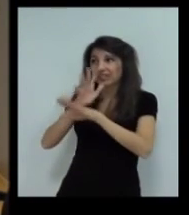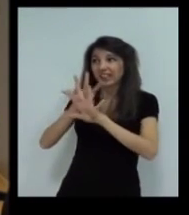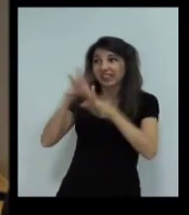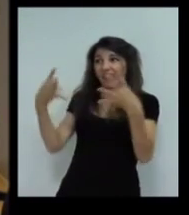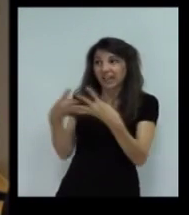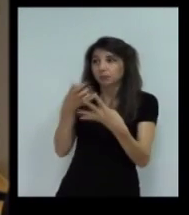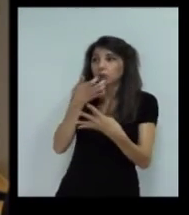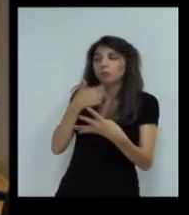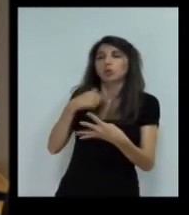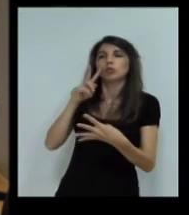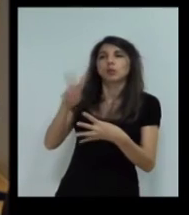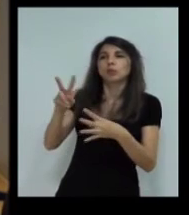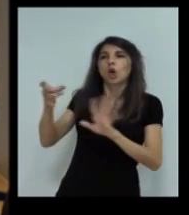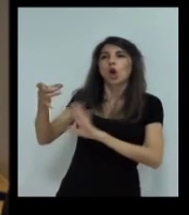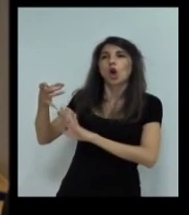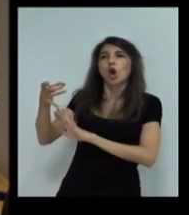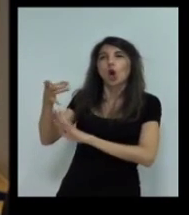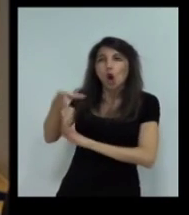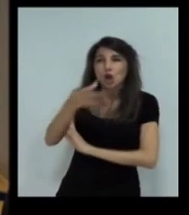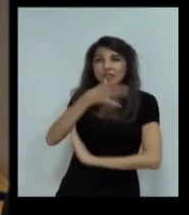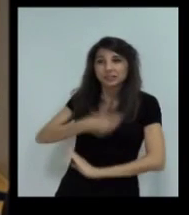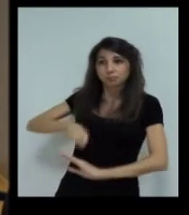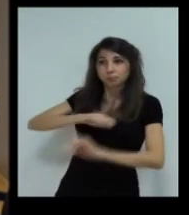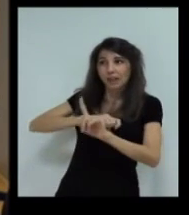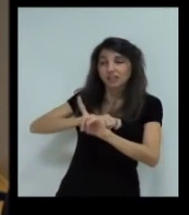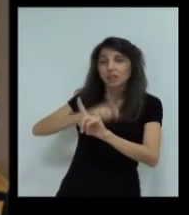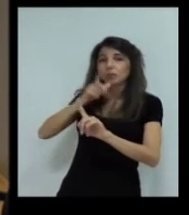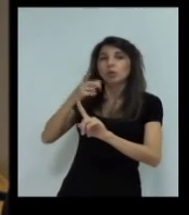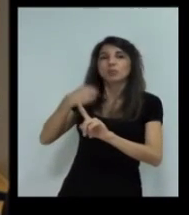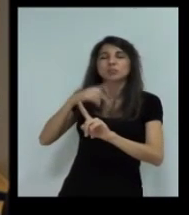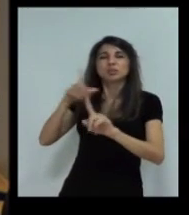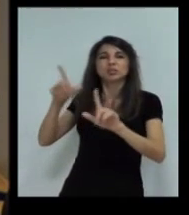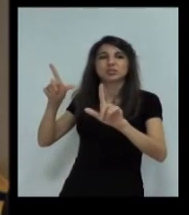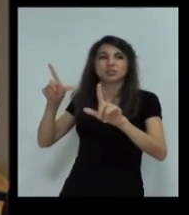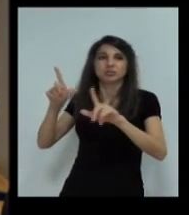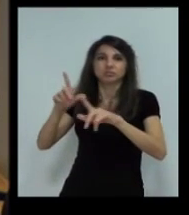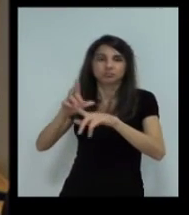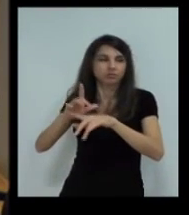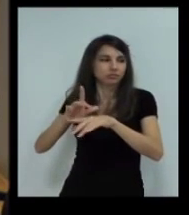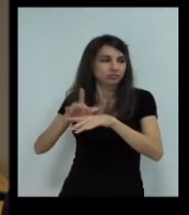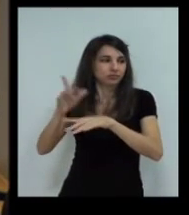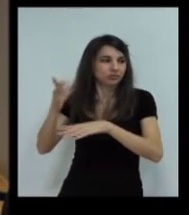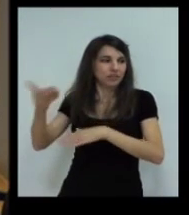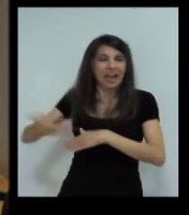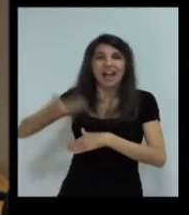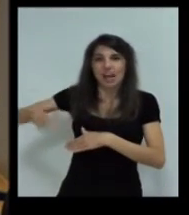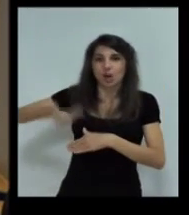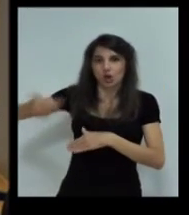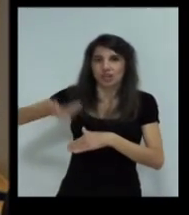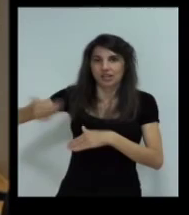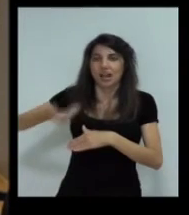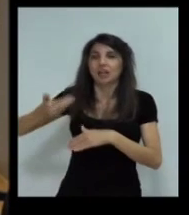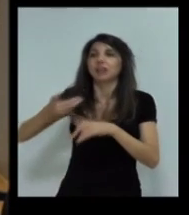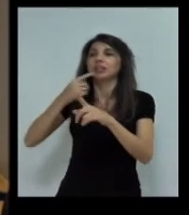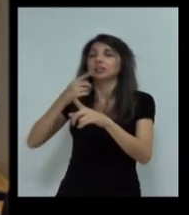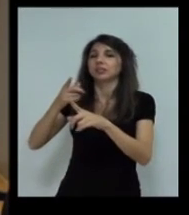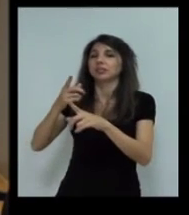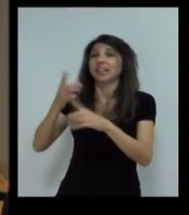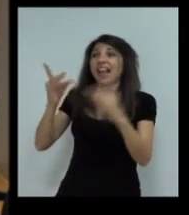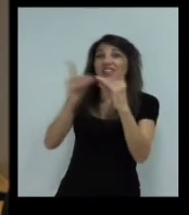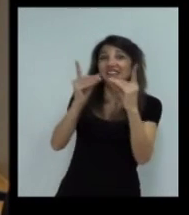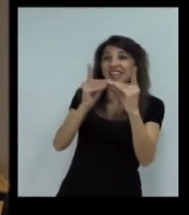gol de España por la señal analógica, la digital tarda unos segundos en gritar el gol. Eso